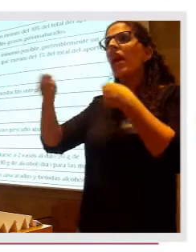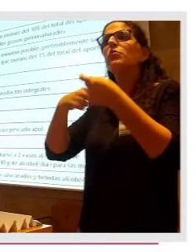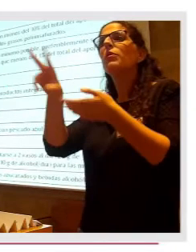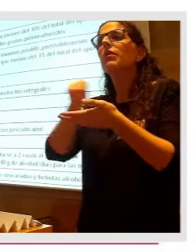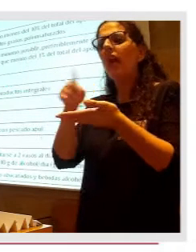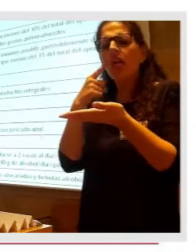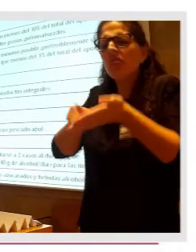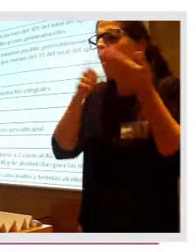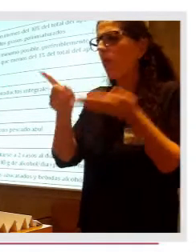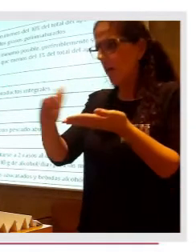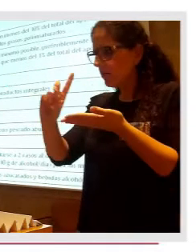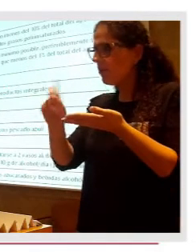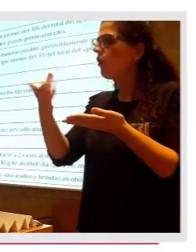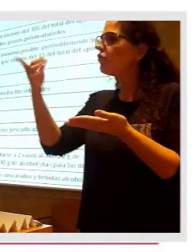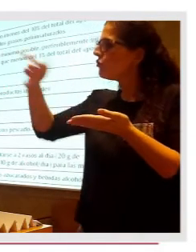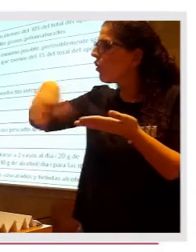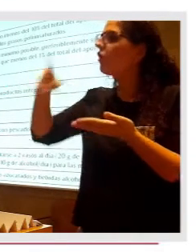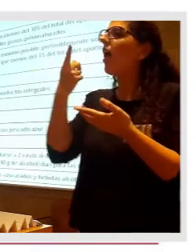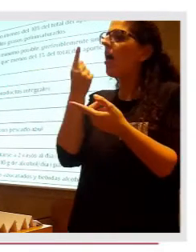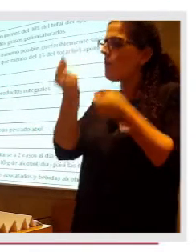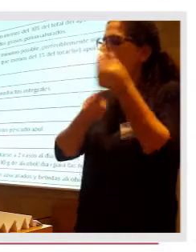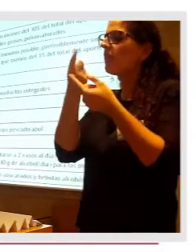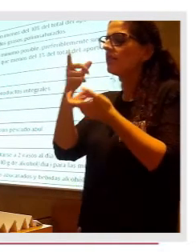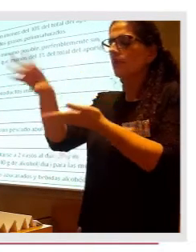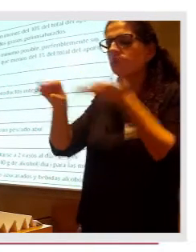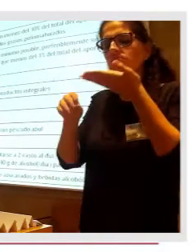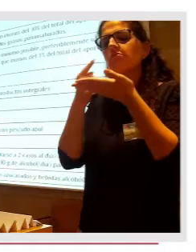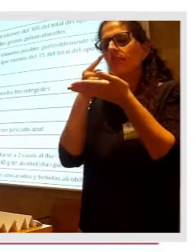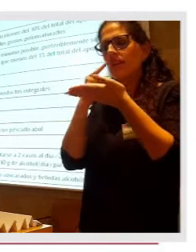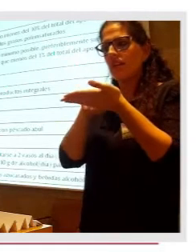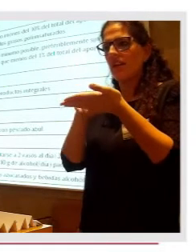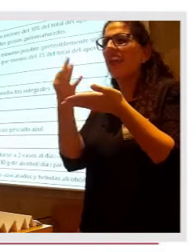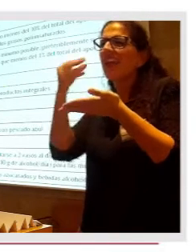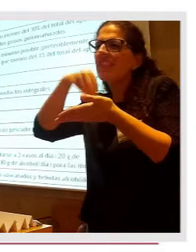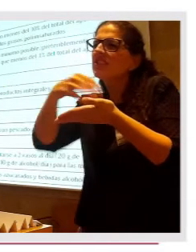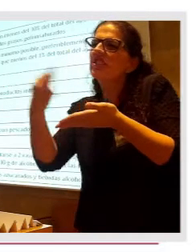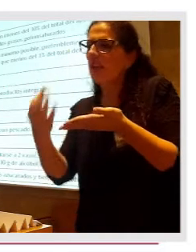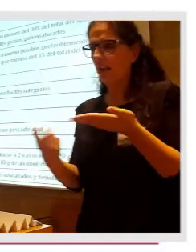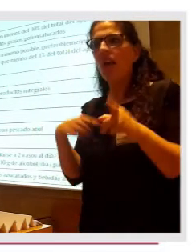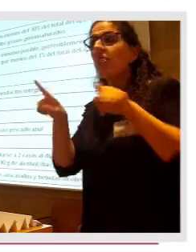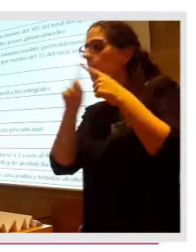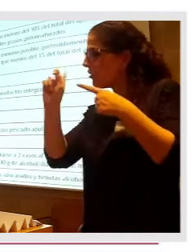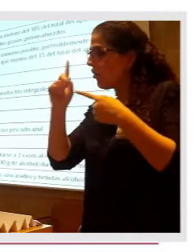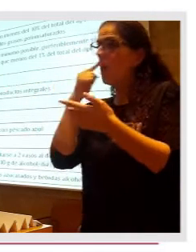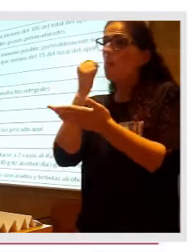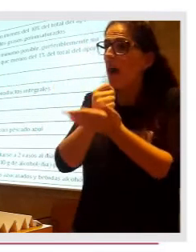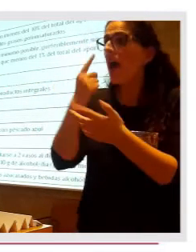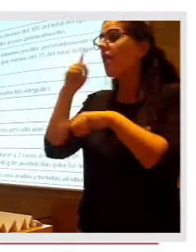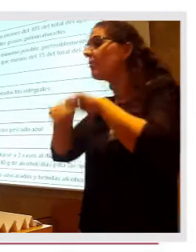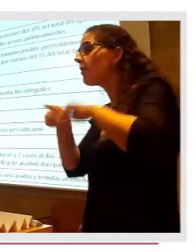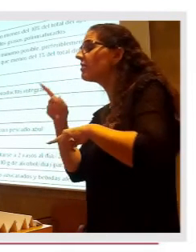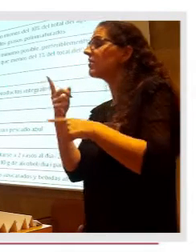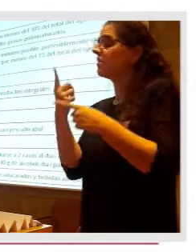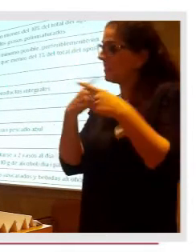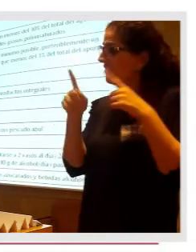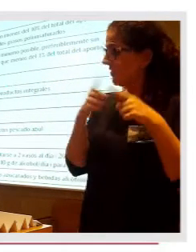evitar, en la medida de lo posible, su utilización. Y luego, por supuesto, algo que ya imbricamos en lo que ahora voy a hablar, que es la dieta